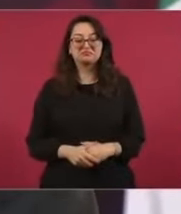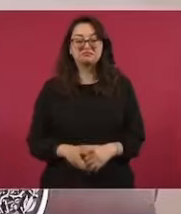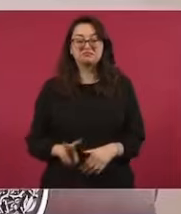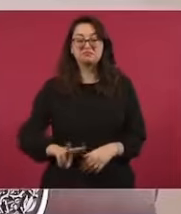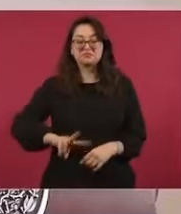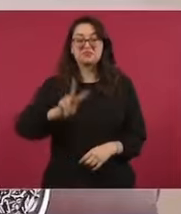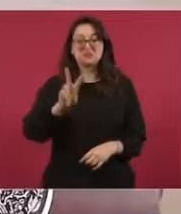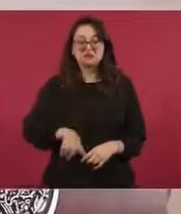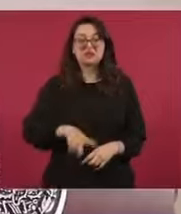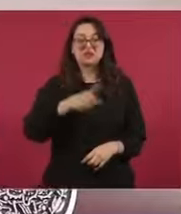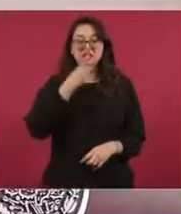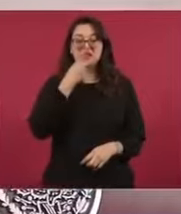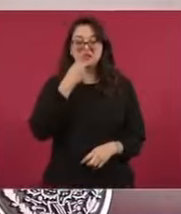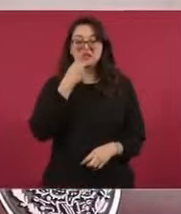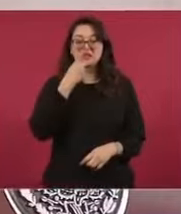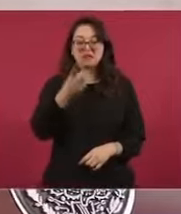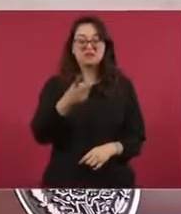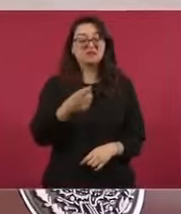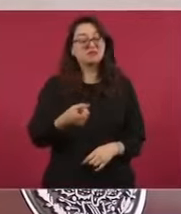una victoria